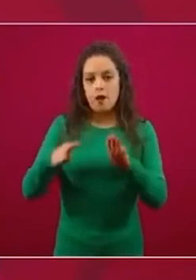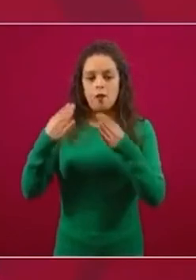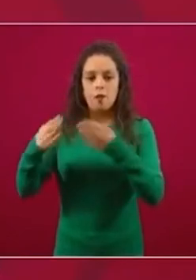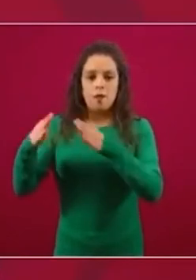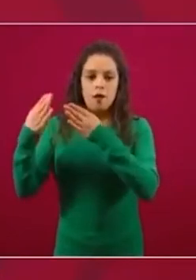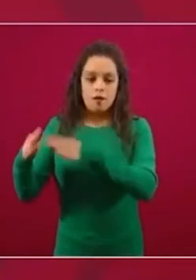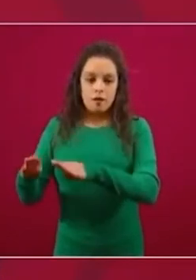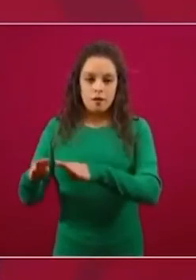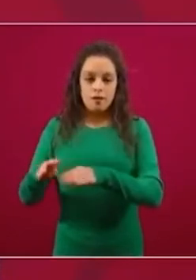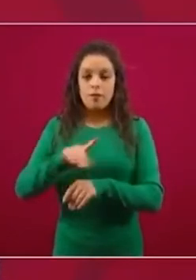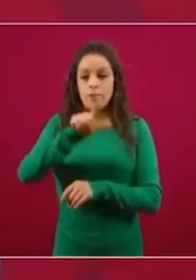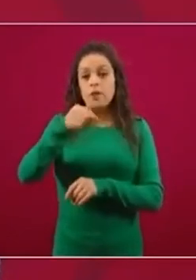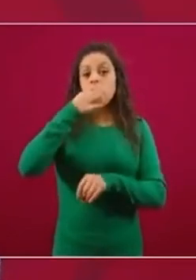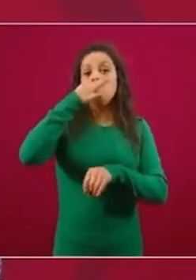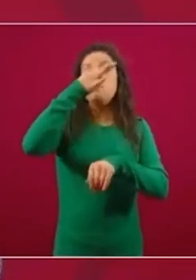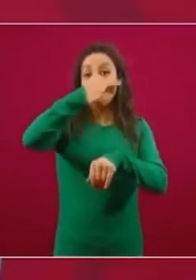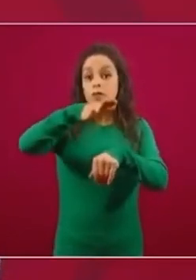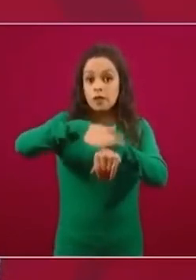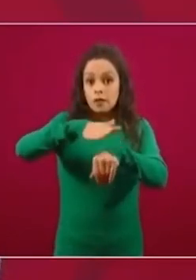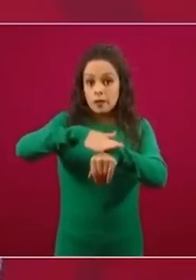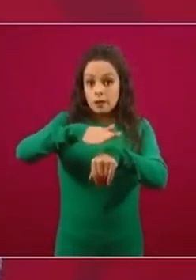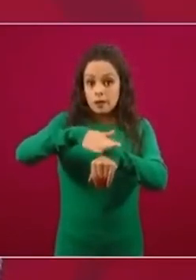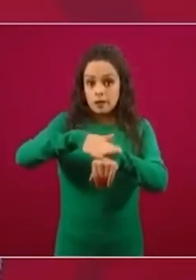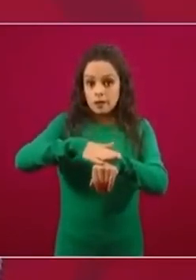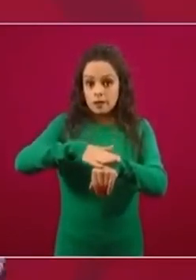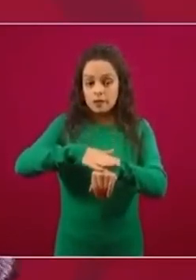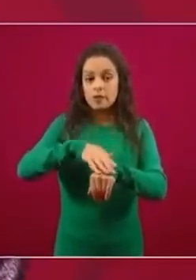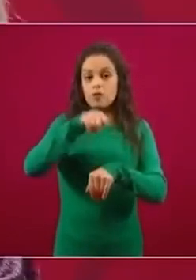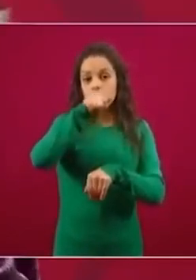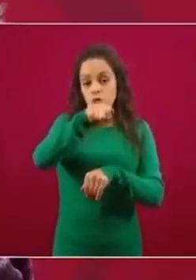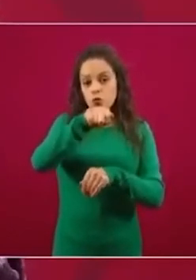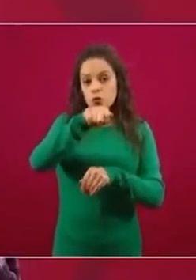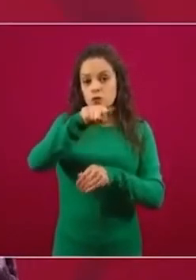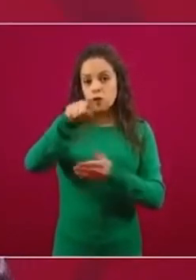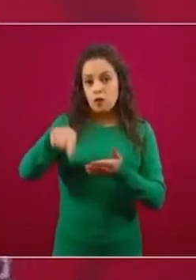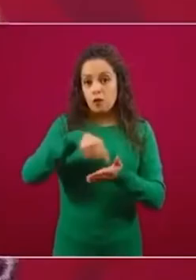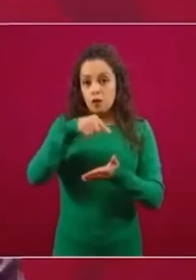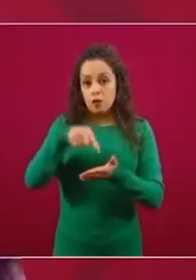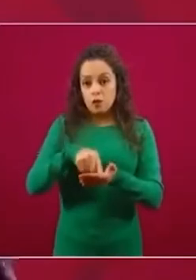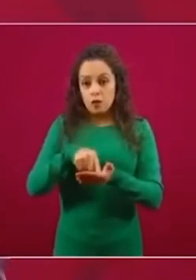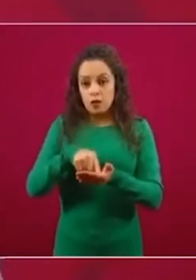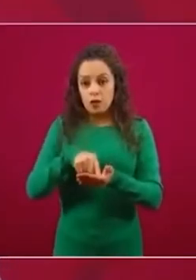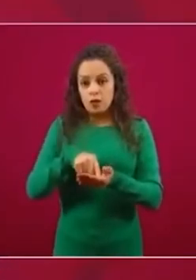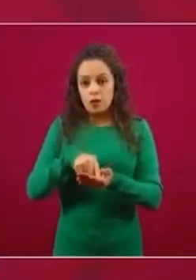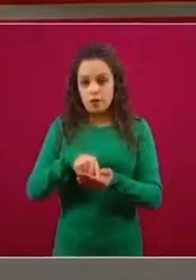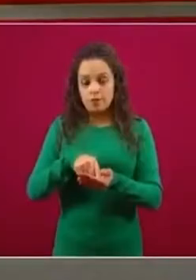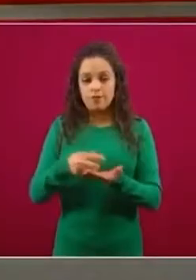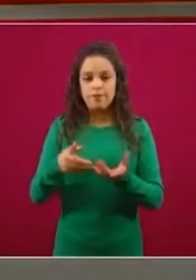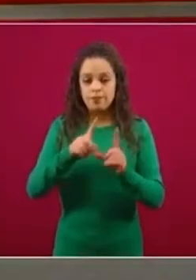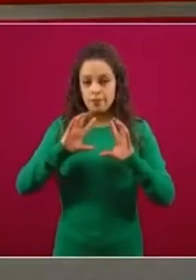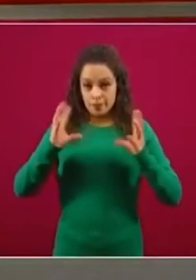un mensaje diciendo a qué todas estas